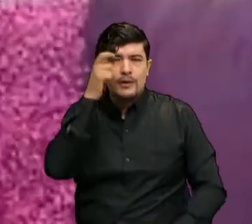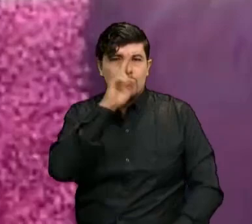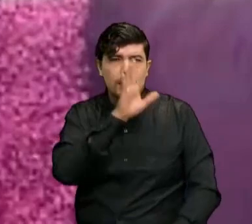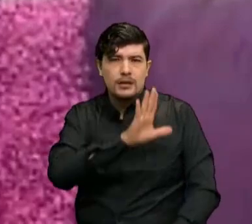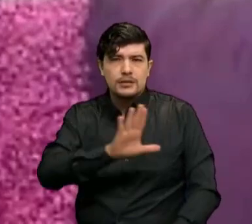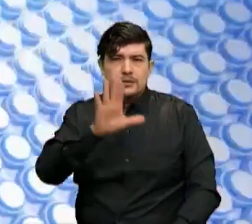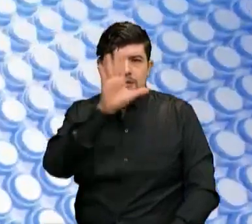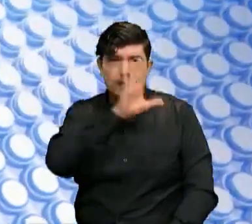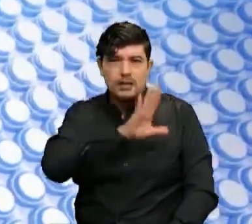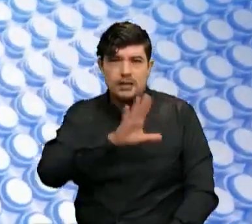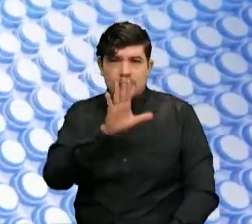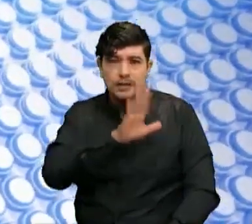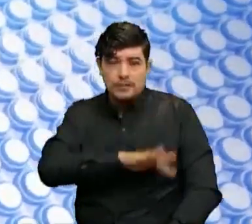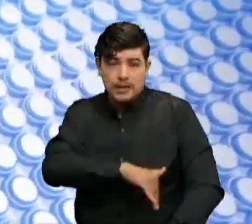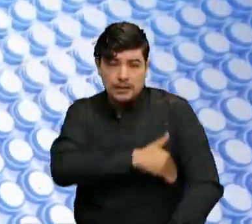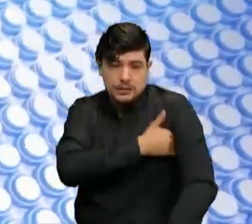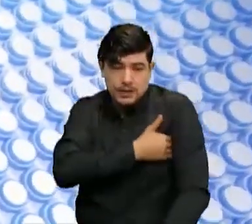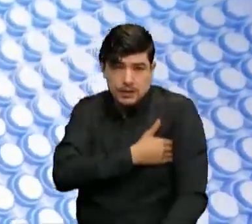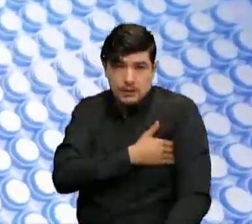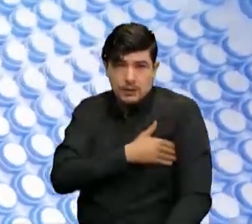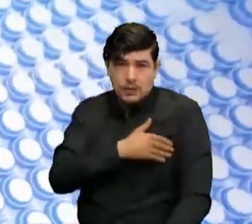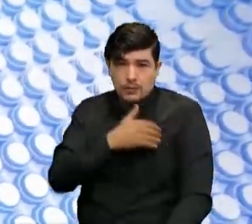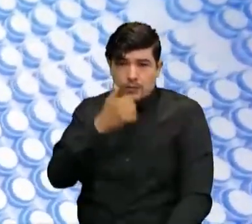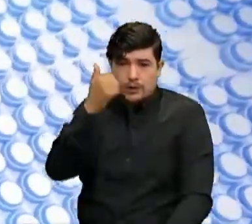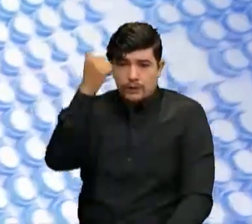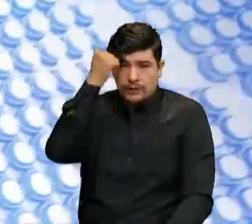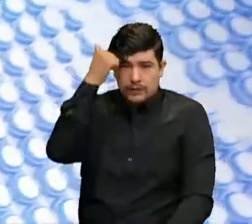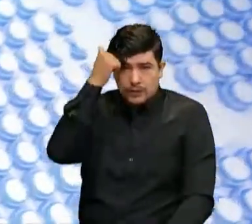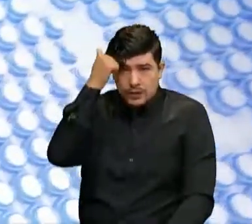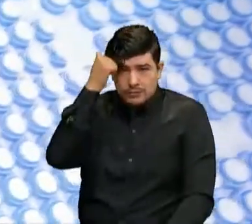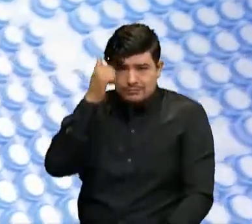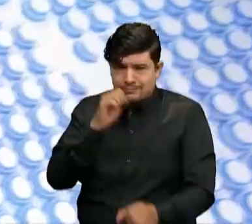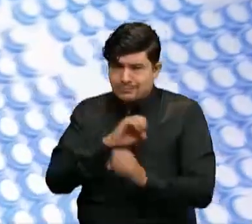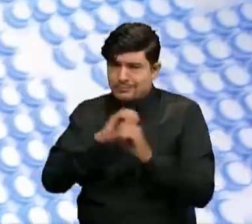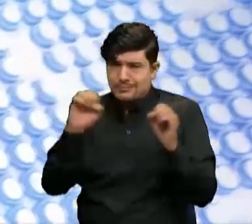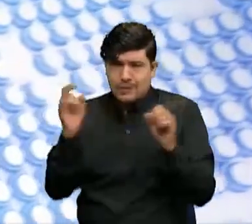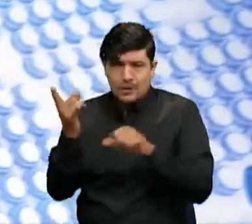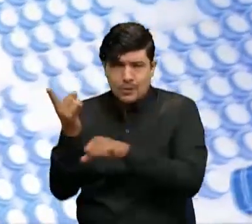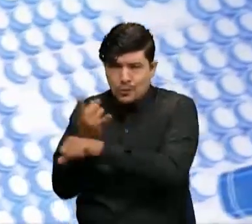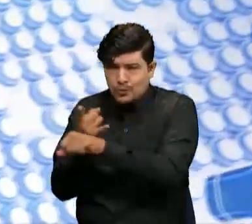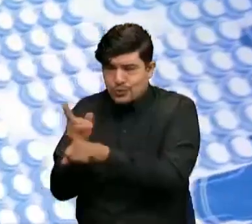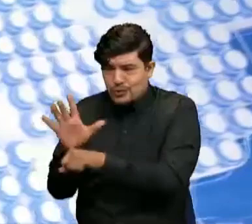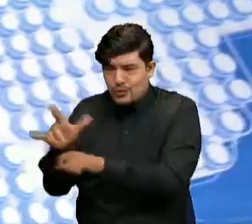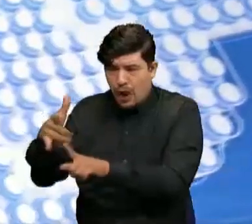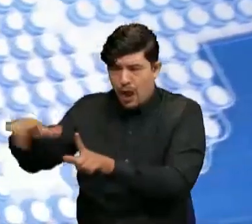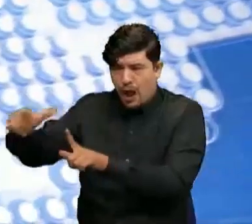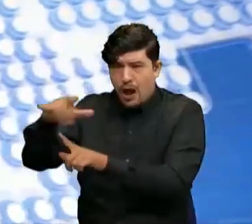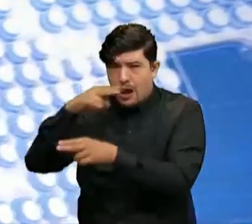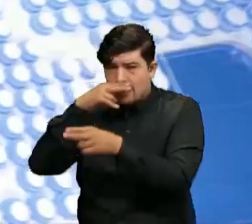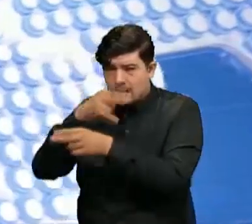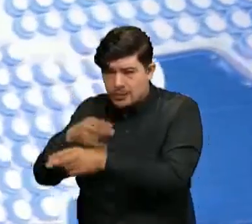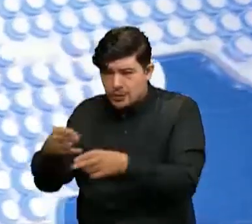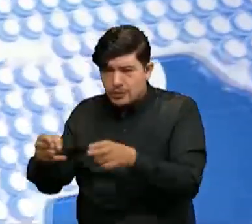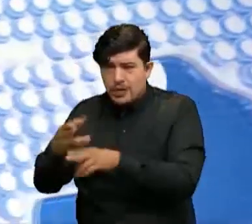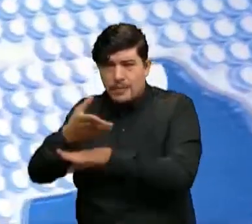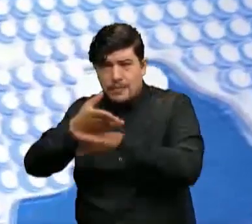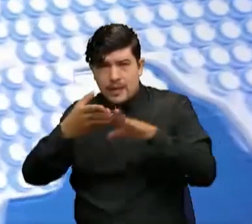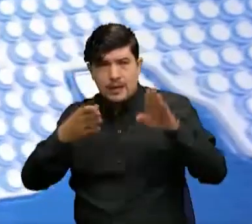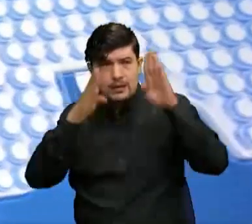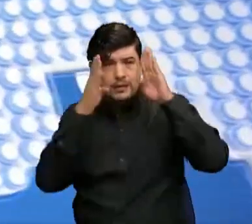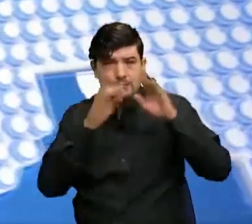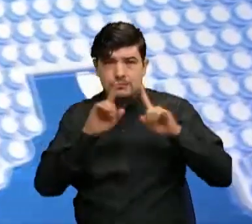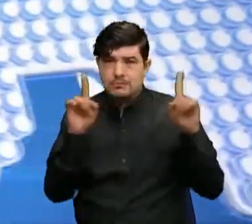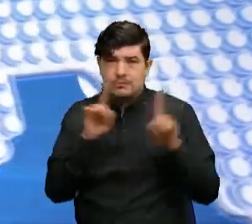el magisterio, ni FECODE ha utilizado, ni utilizaremos a los niños para reclamar sus derechos. Nosotros enarbolamos